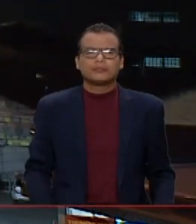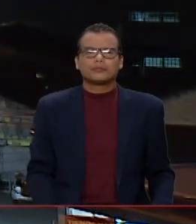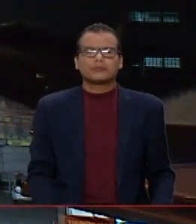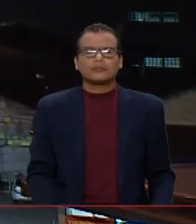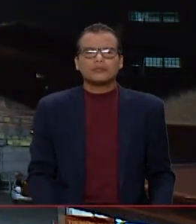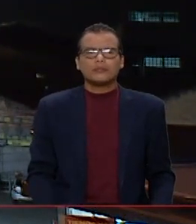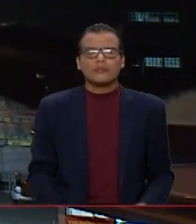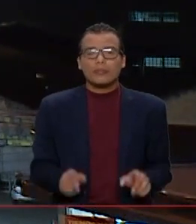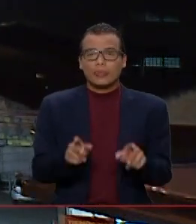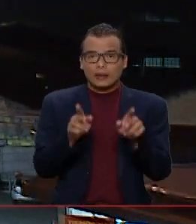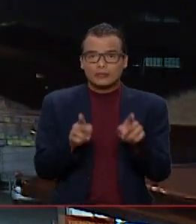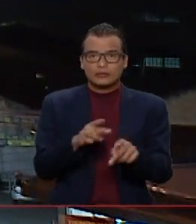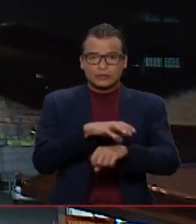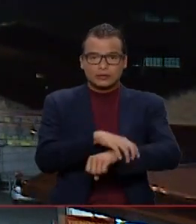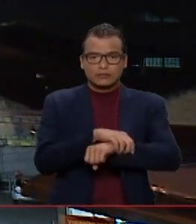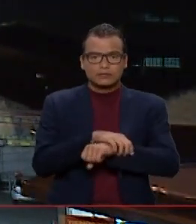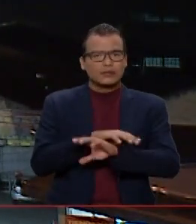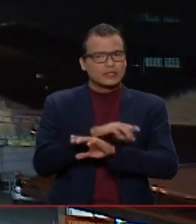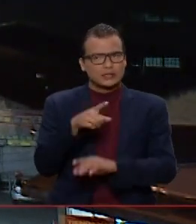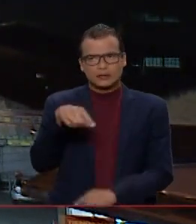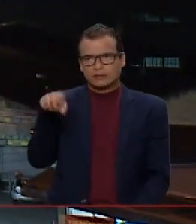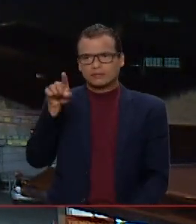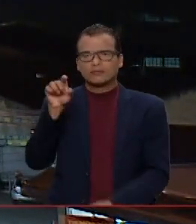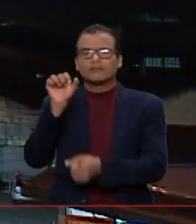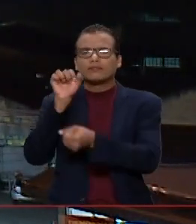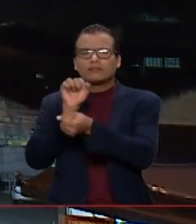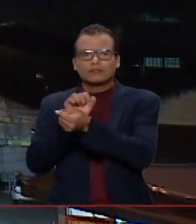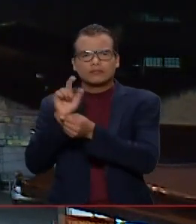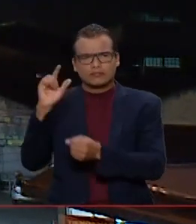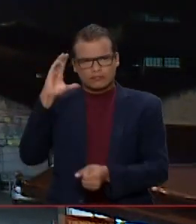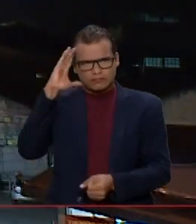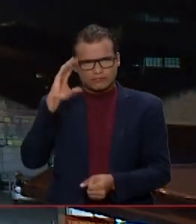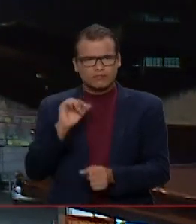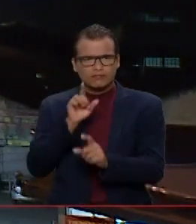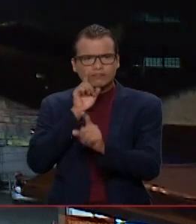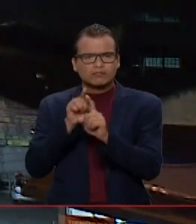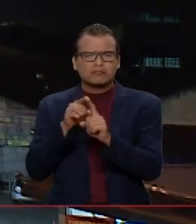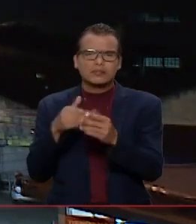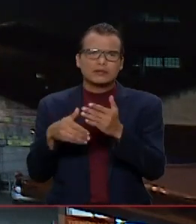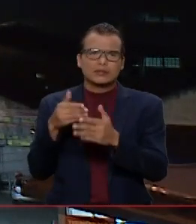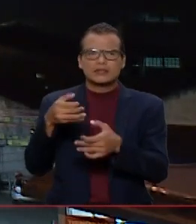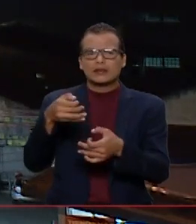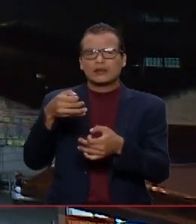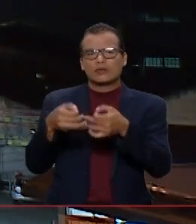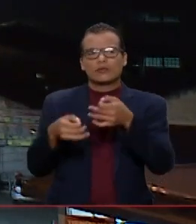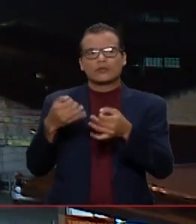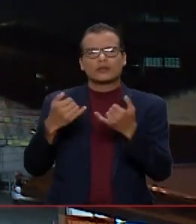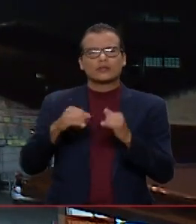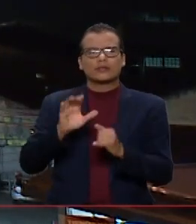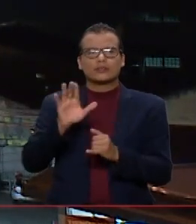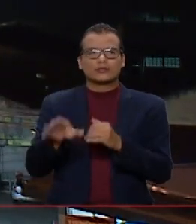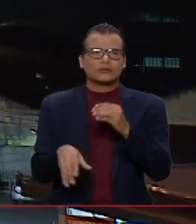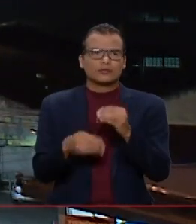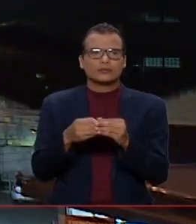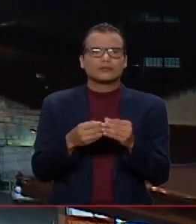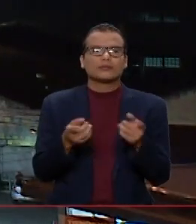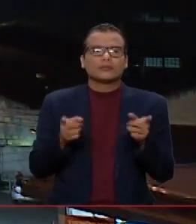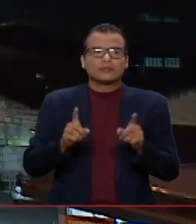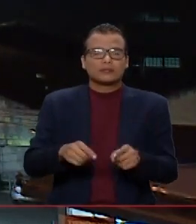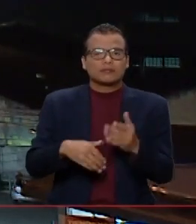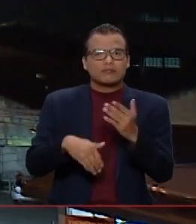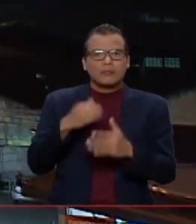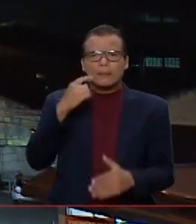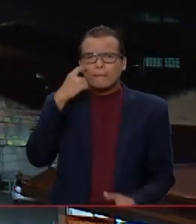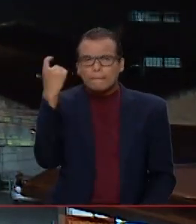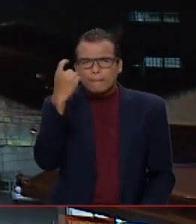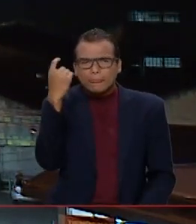El capturado se encuentra en poder de la policía para iniciar el proceso de judicialización y mientras tanto avanza la búsqueda